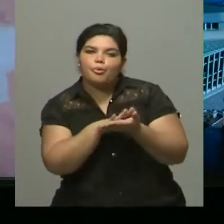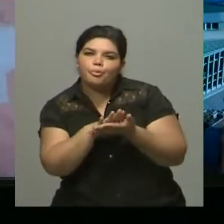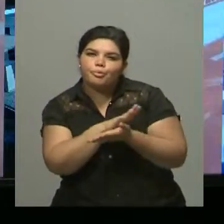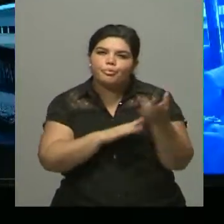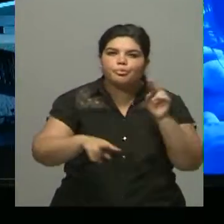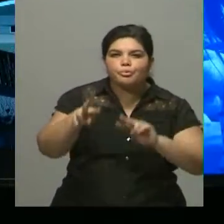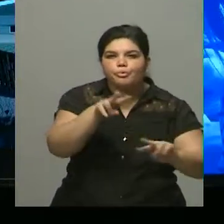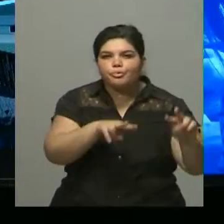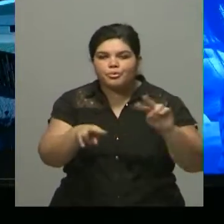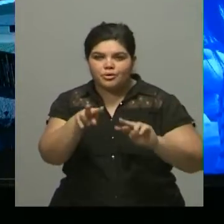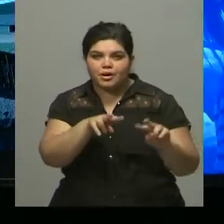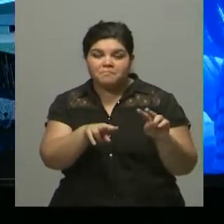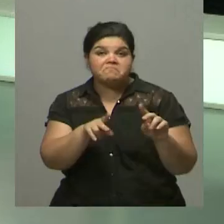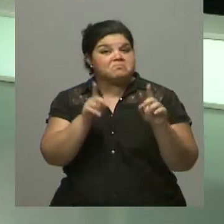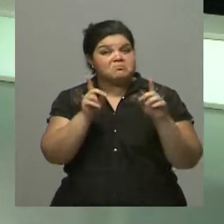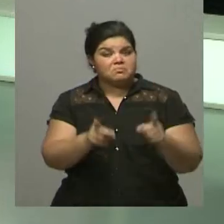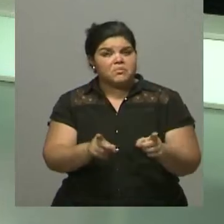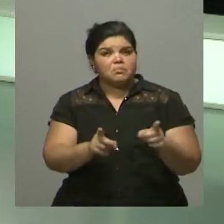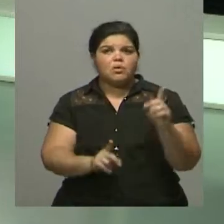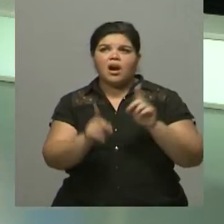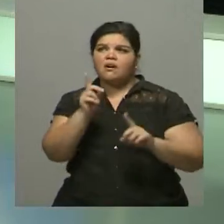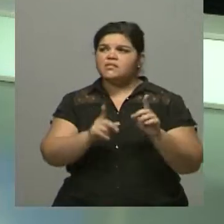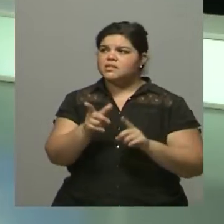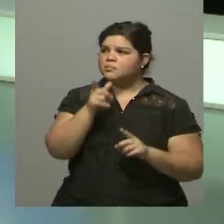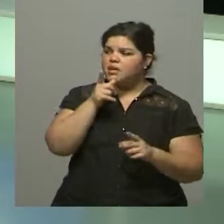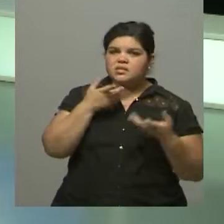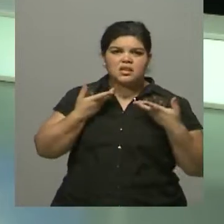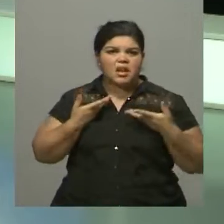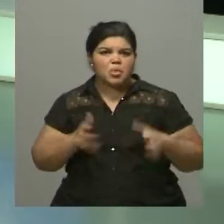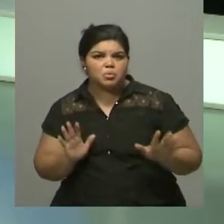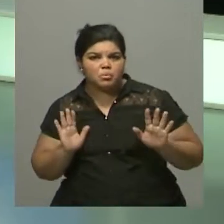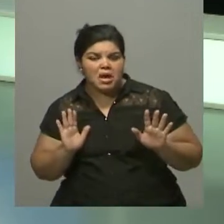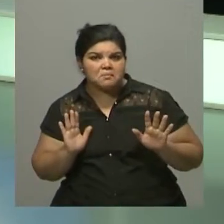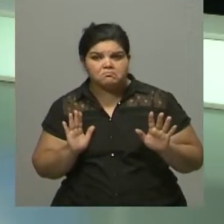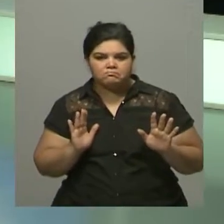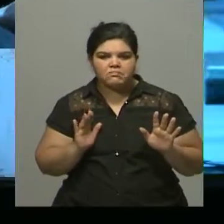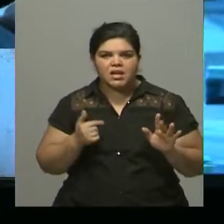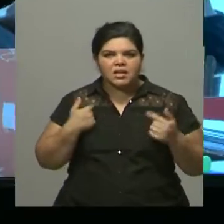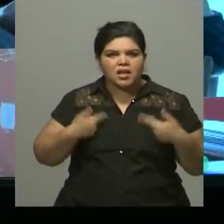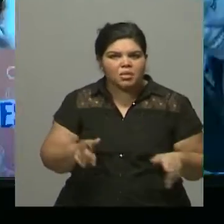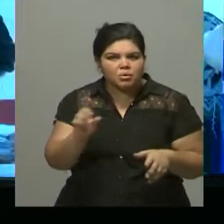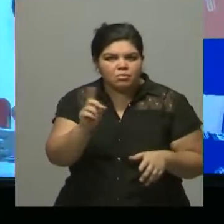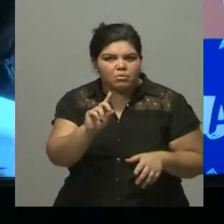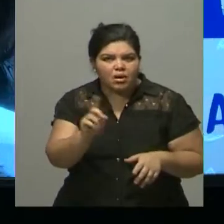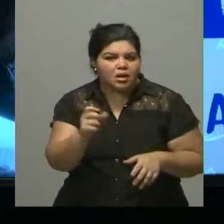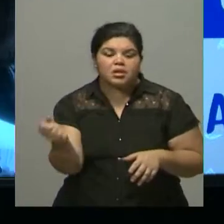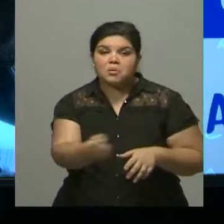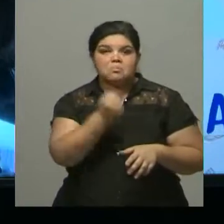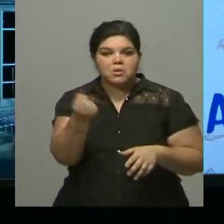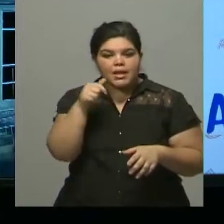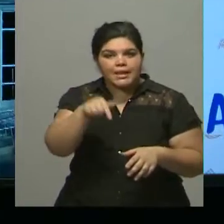problematización a aquello que muchas veces aparece como familiar, como natural, y por ahí no lo es tanto, sino que es funcional a